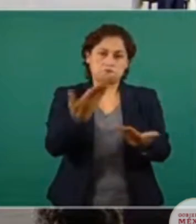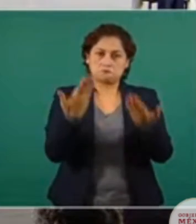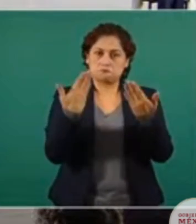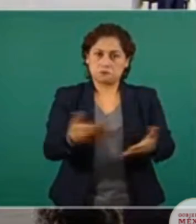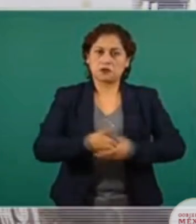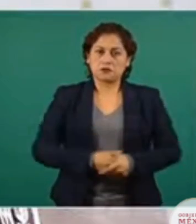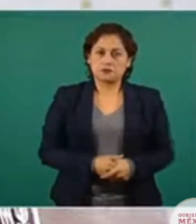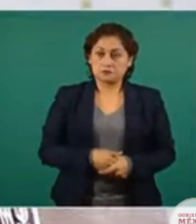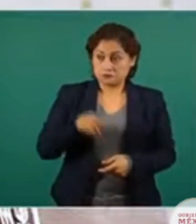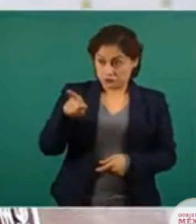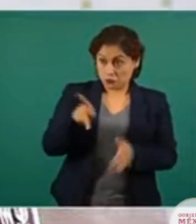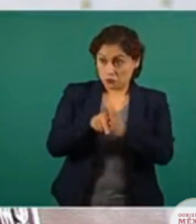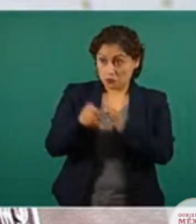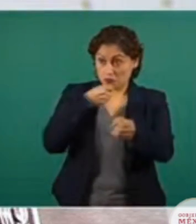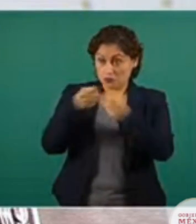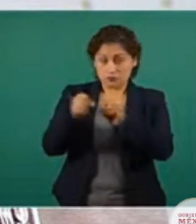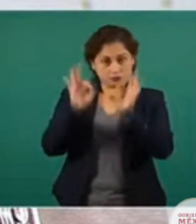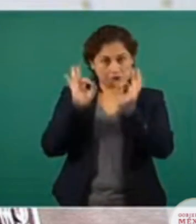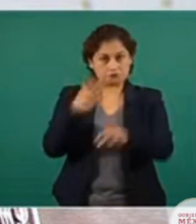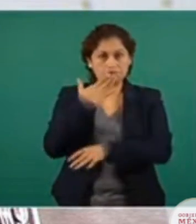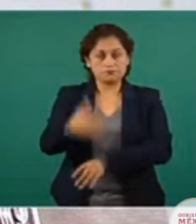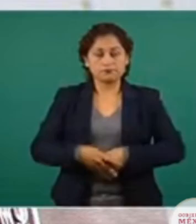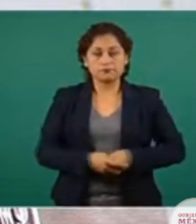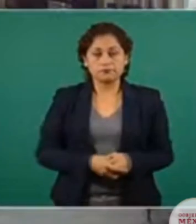como buen periodista que eres.